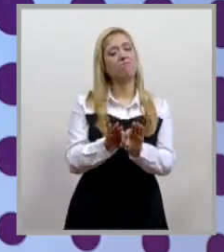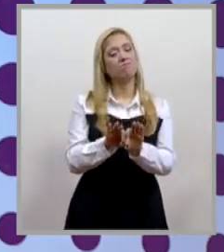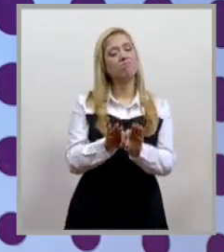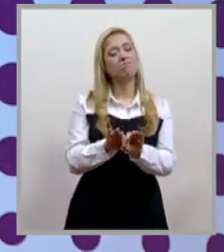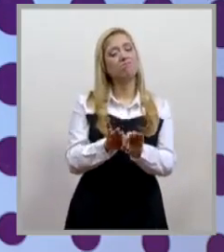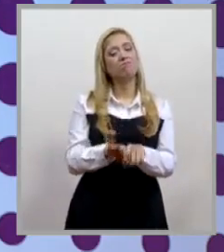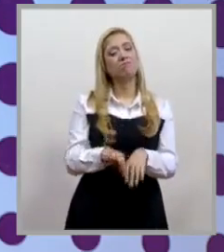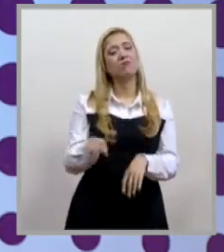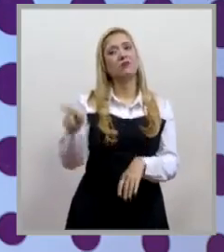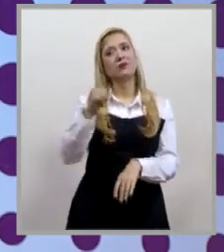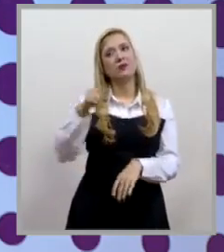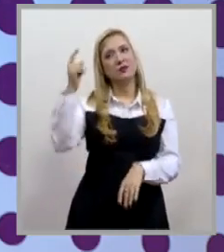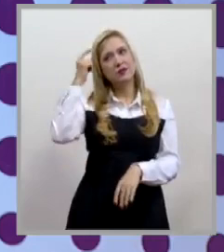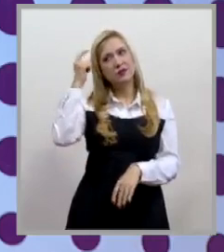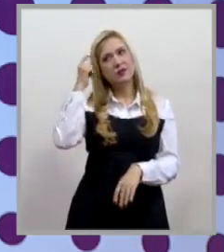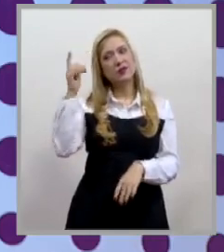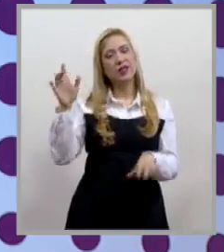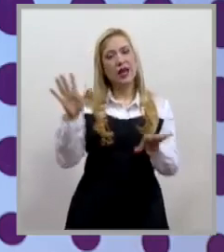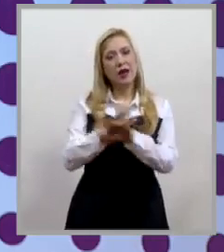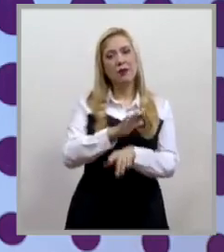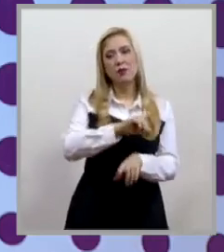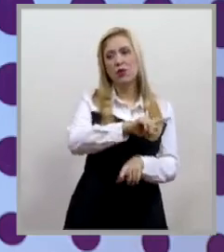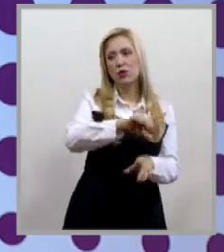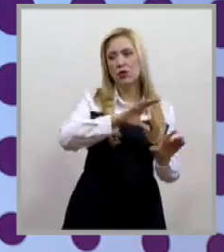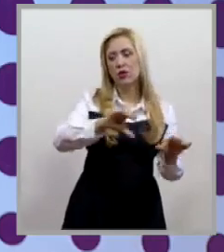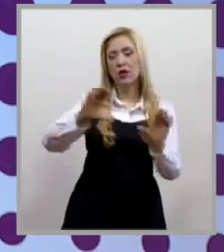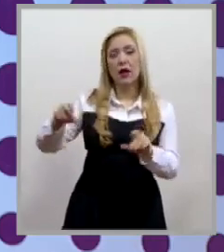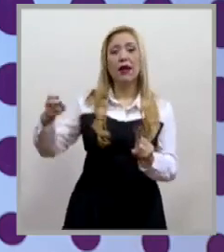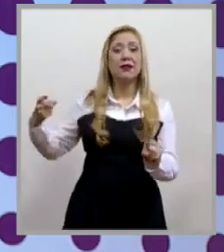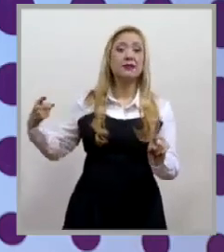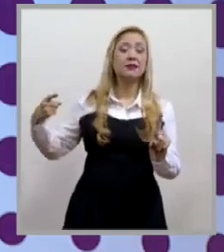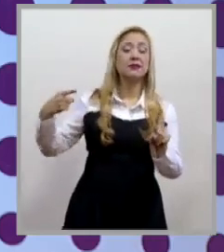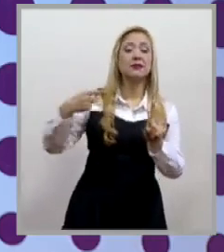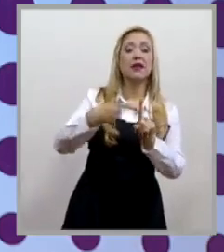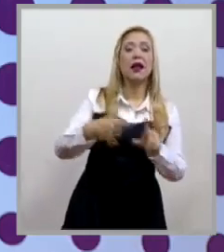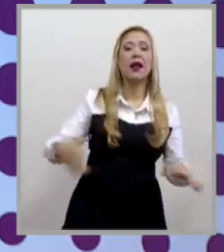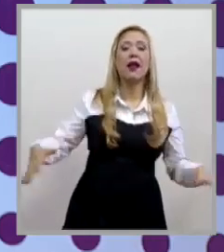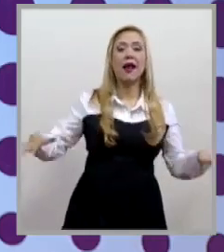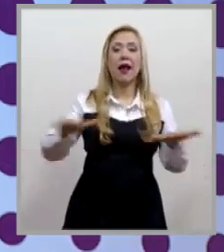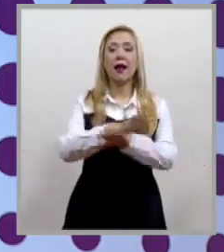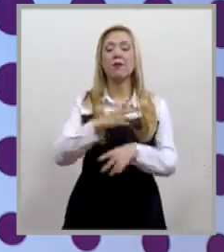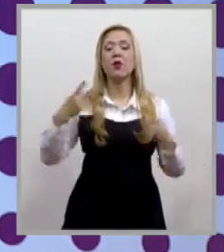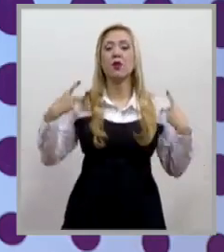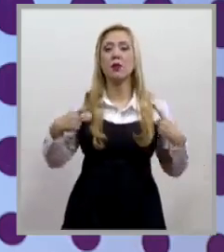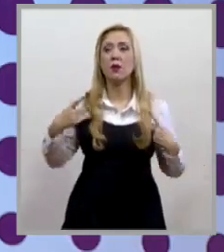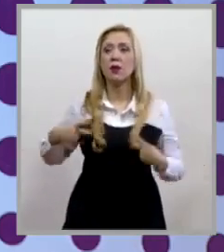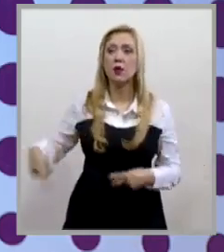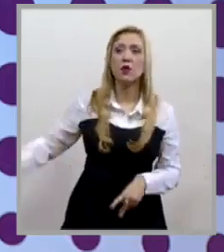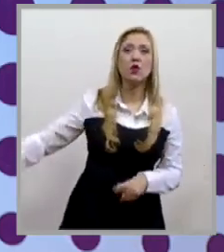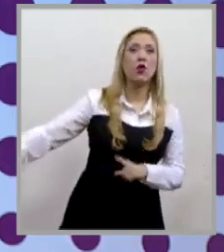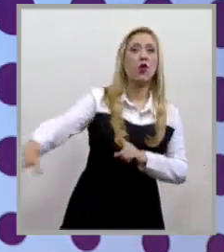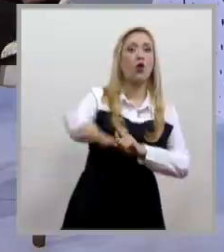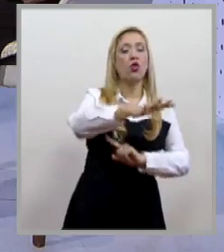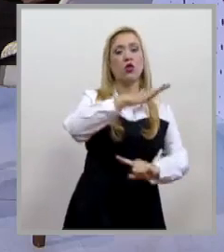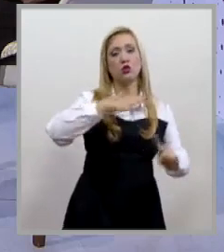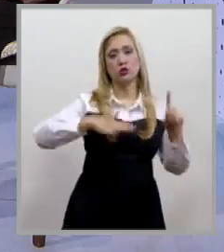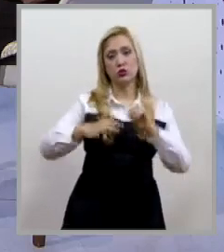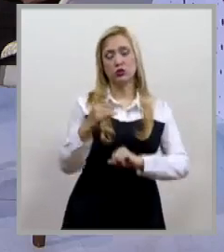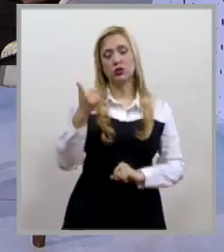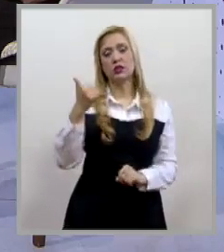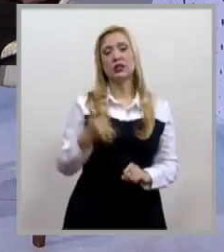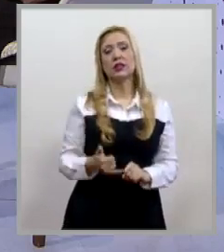se ha venido trabajando, creo que es el camino, el cambio social y, por supuesto,